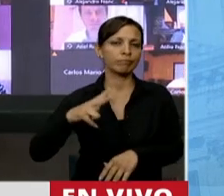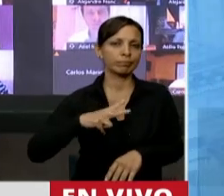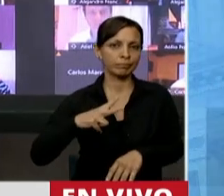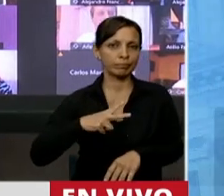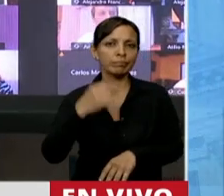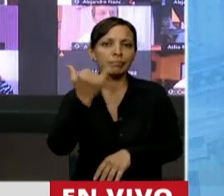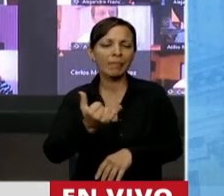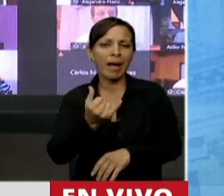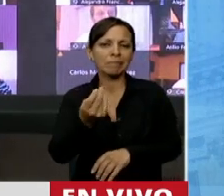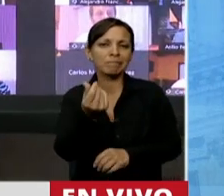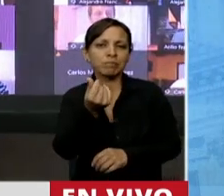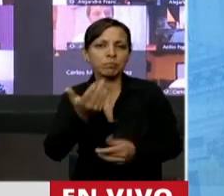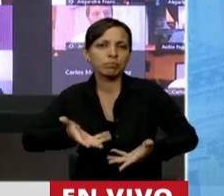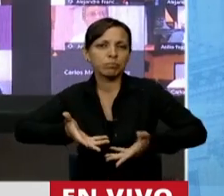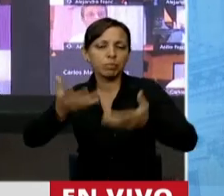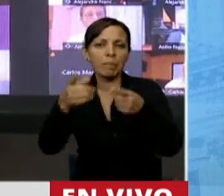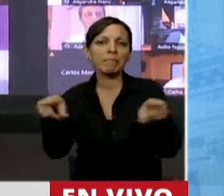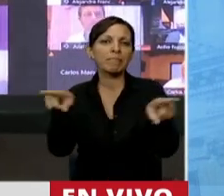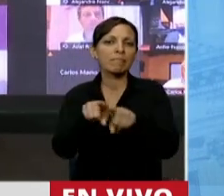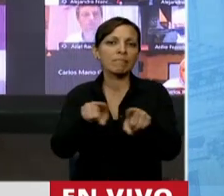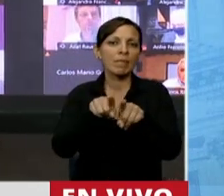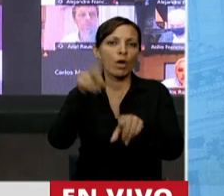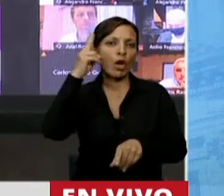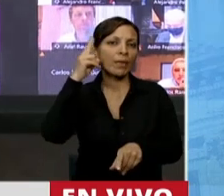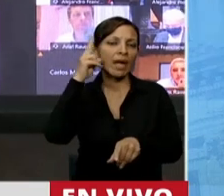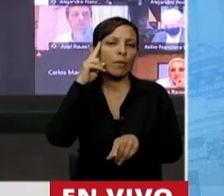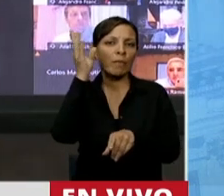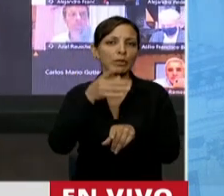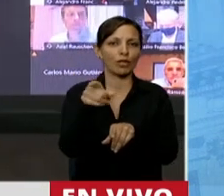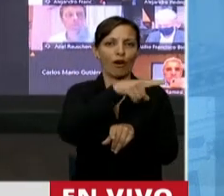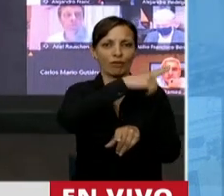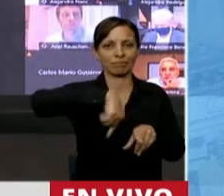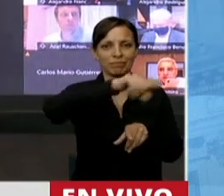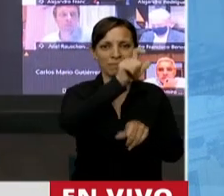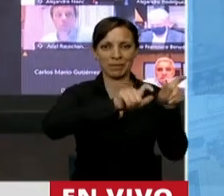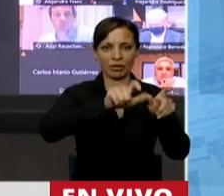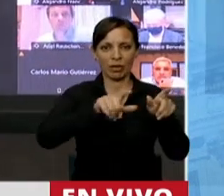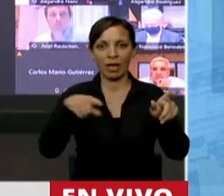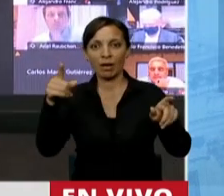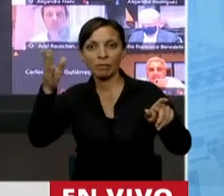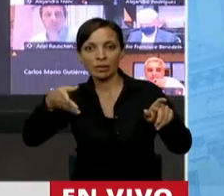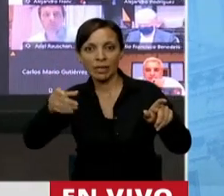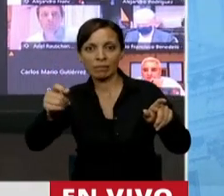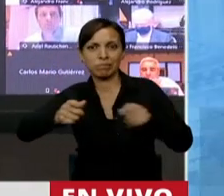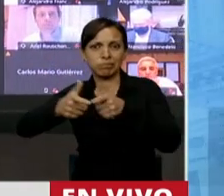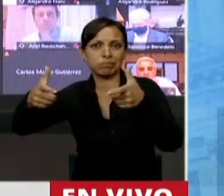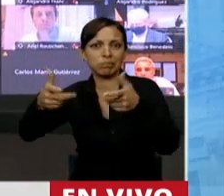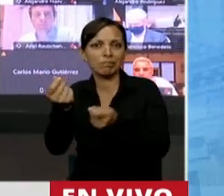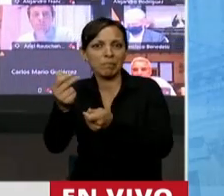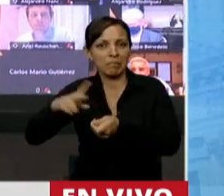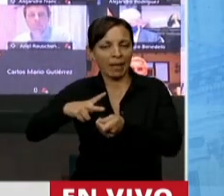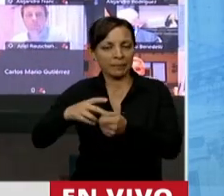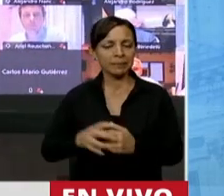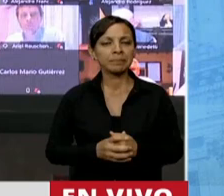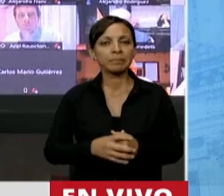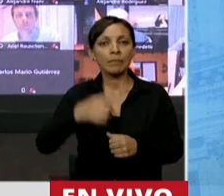concentra niveles de riqueza equivalentes a los del 99% del resto de la humanidad. En donde en las